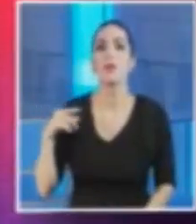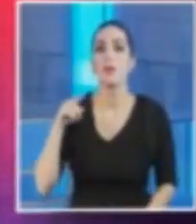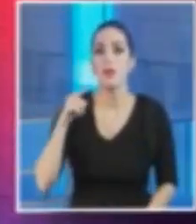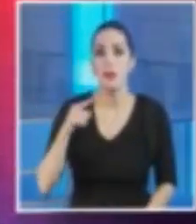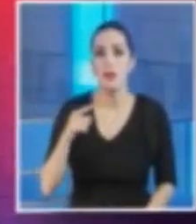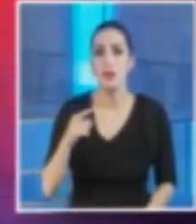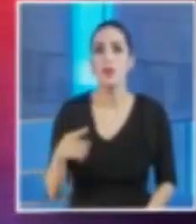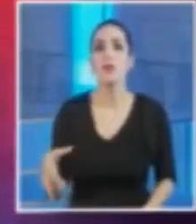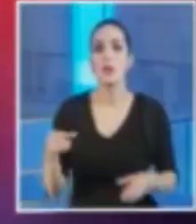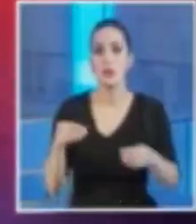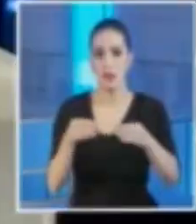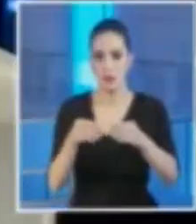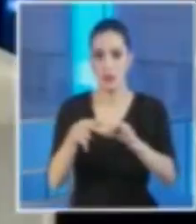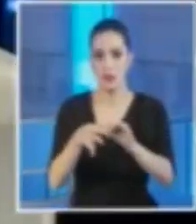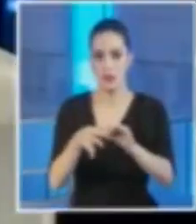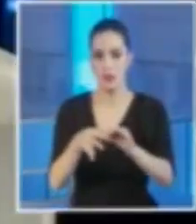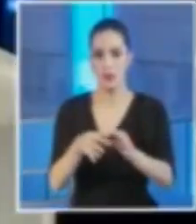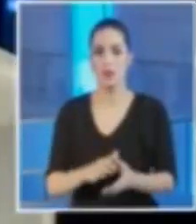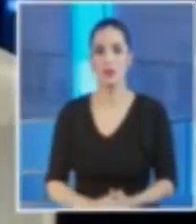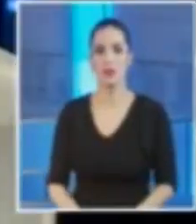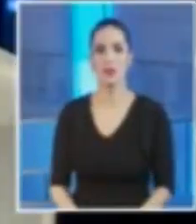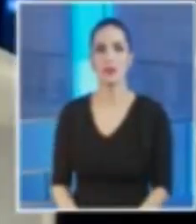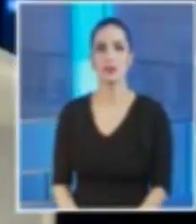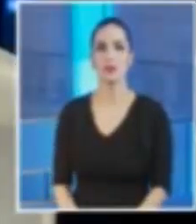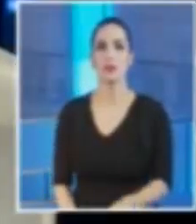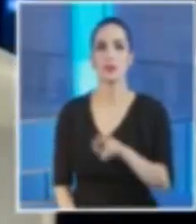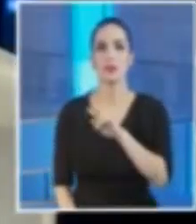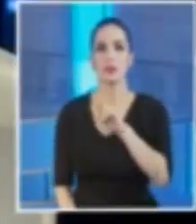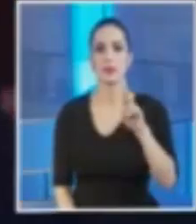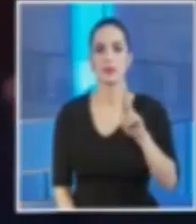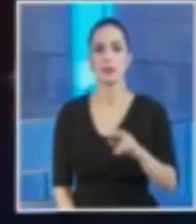a sumarte al movimiento. Señor Rómulo Rux.